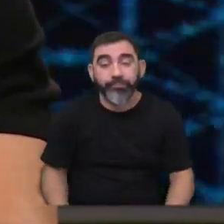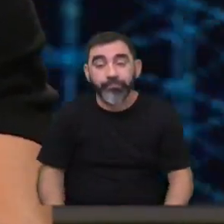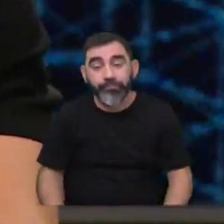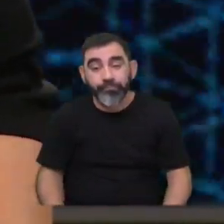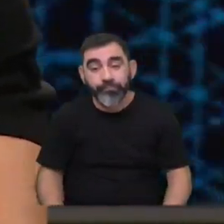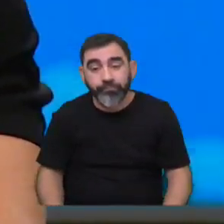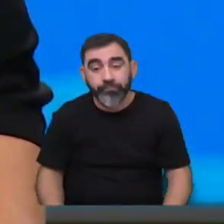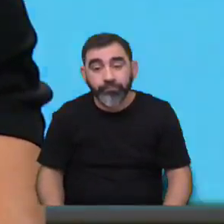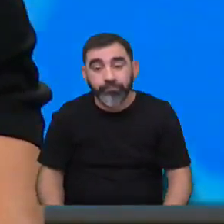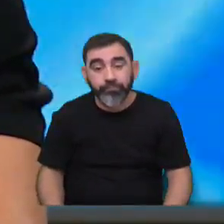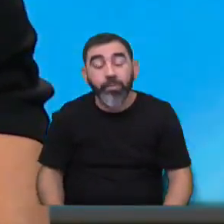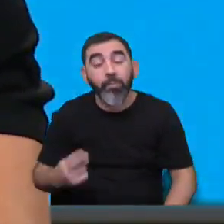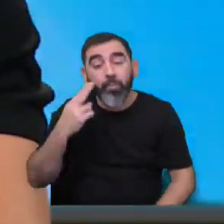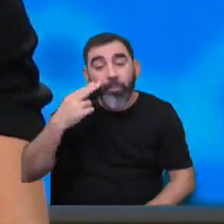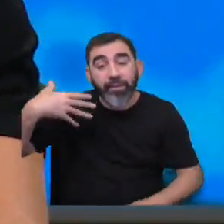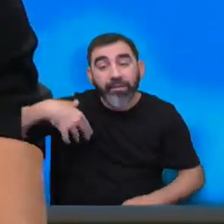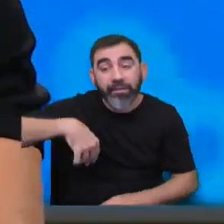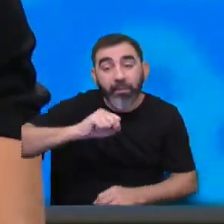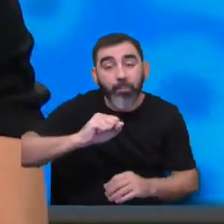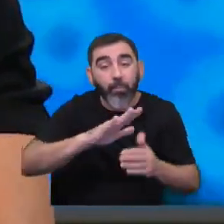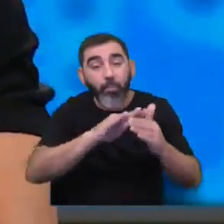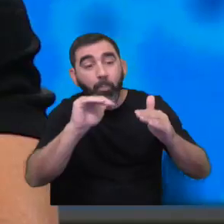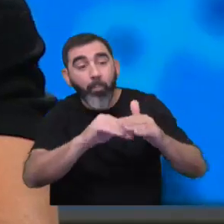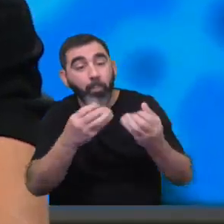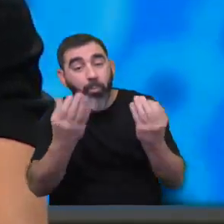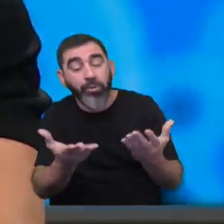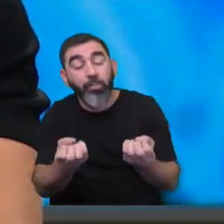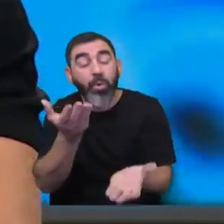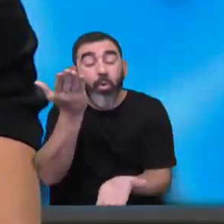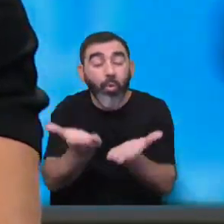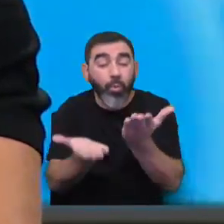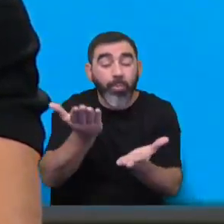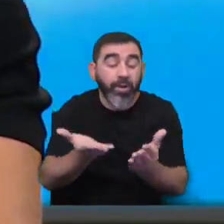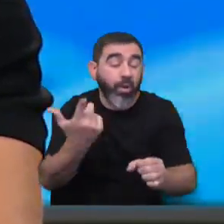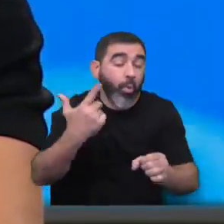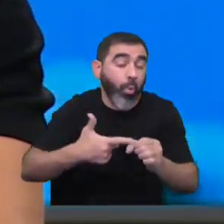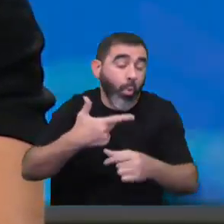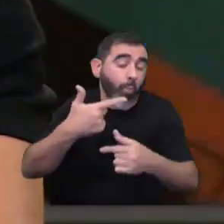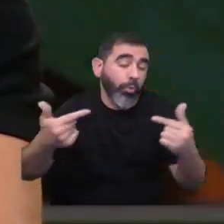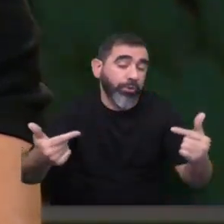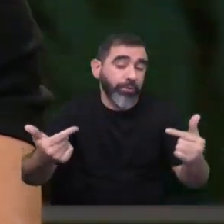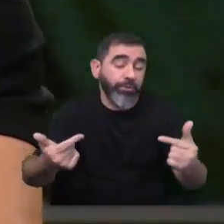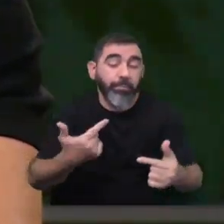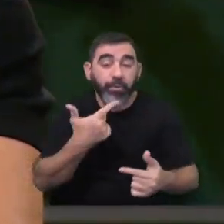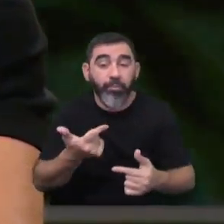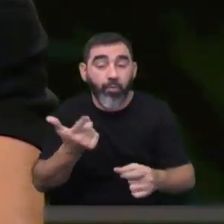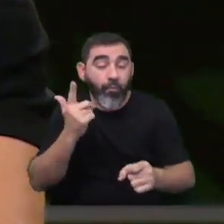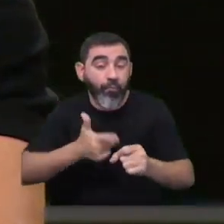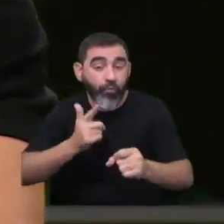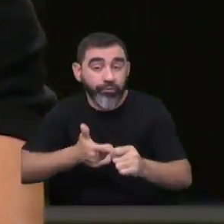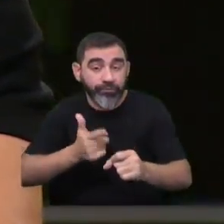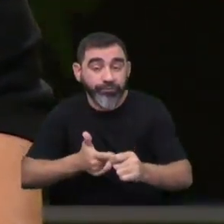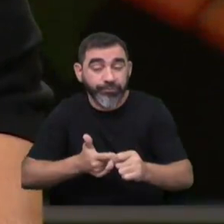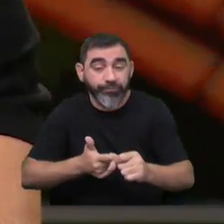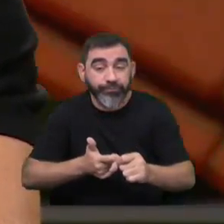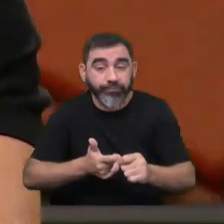limitaciones que tiene hoy en día es el tema del transporte y el almacenamiento, ¿no? Porque si uno lo compara con otros tipos de combustibles, sobre todo los fósiles,